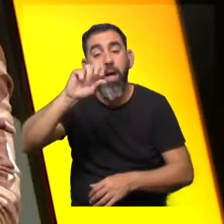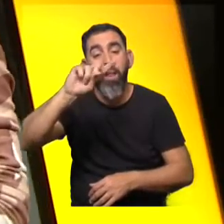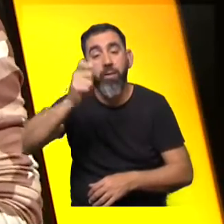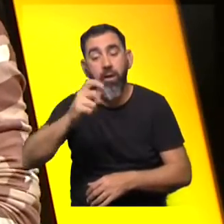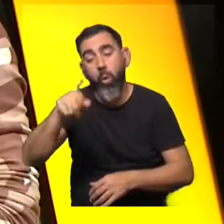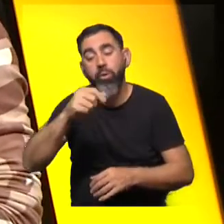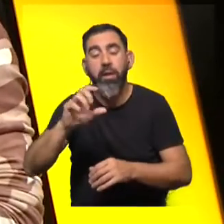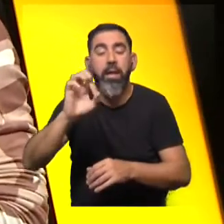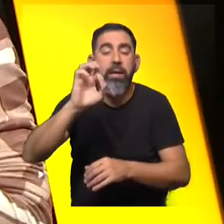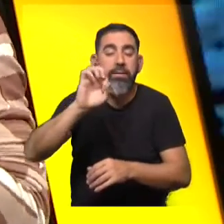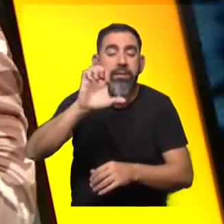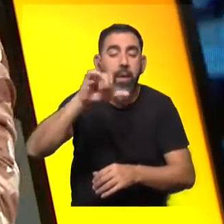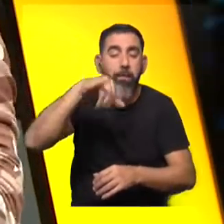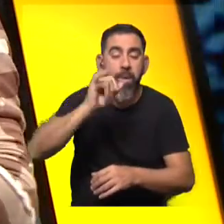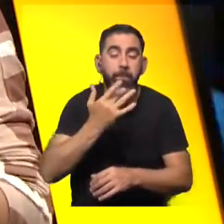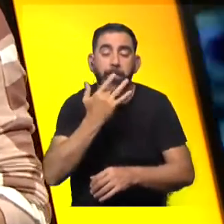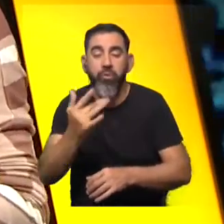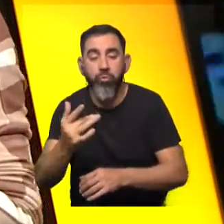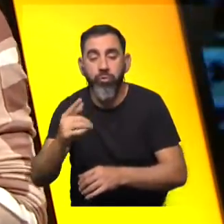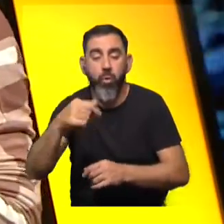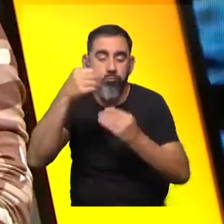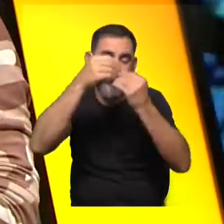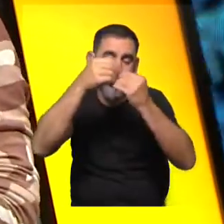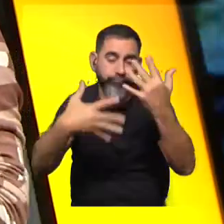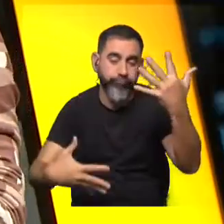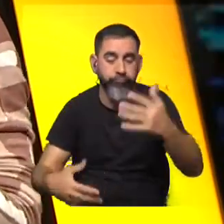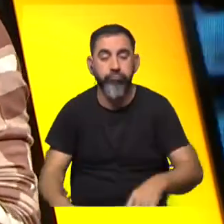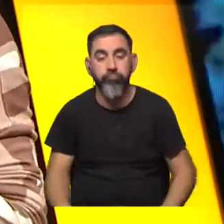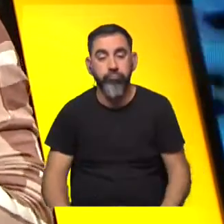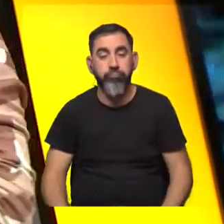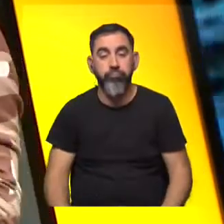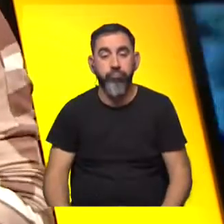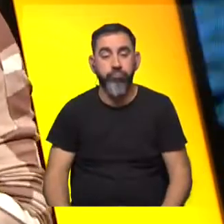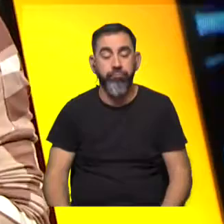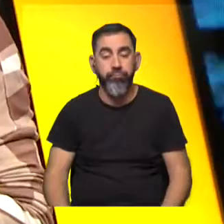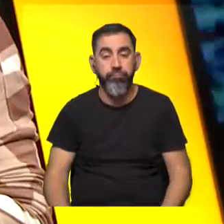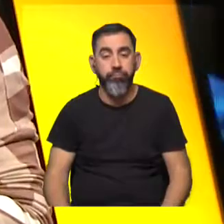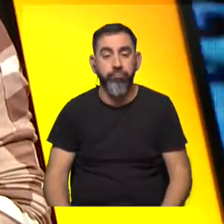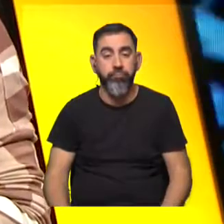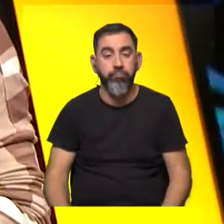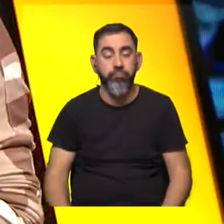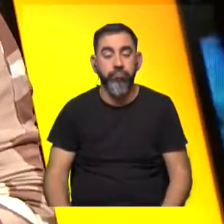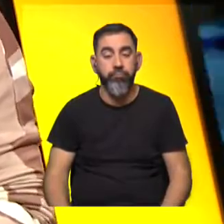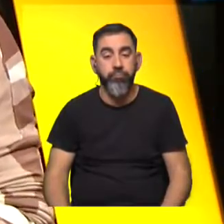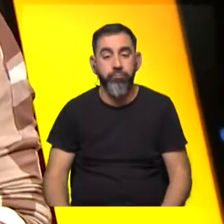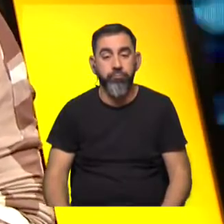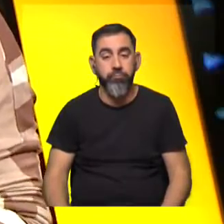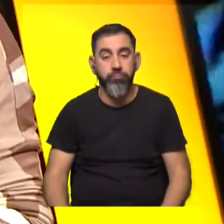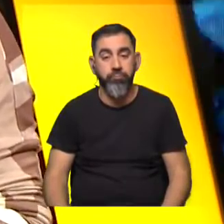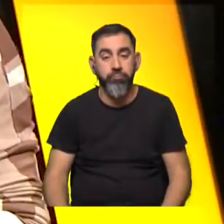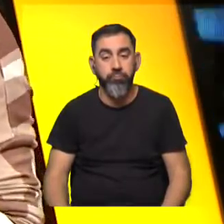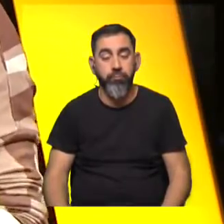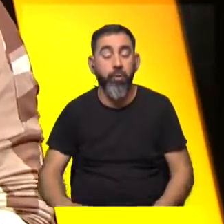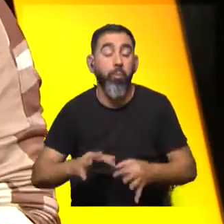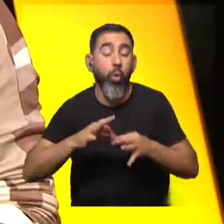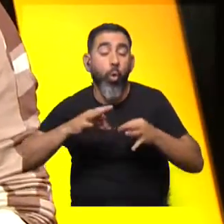y otras también de esta familia que la verdad, ¿no? Cualquier joya Sí, podemos aceptar como lindas,